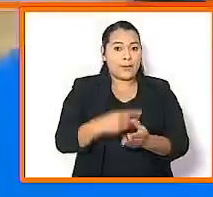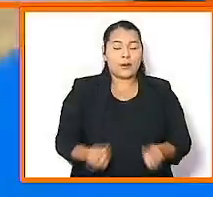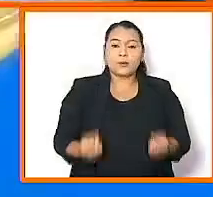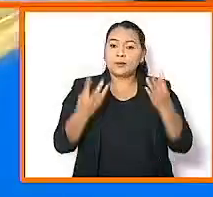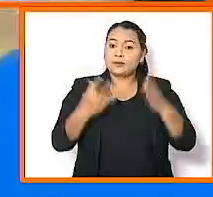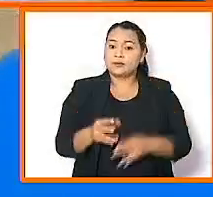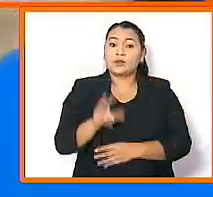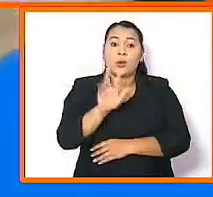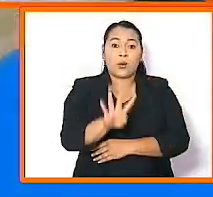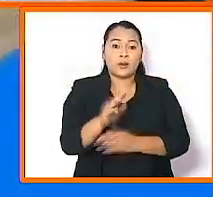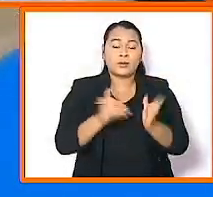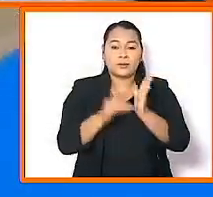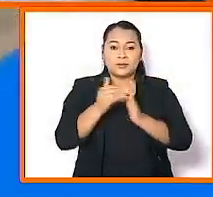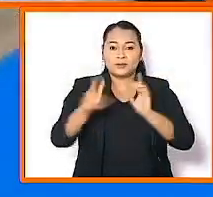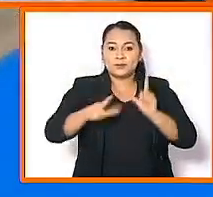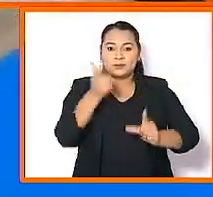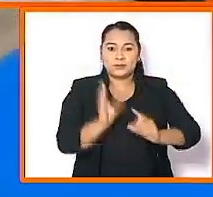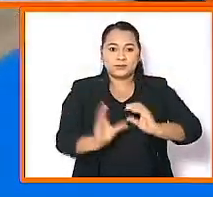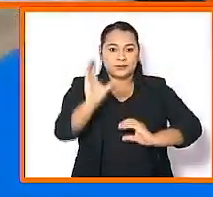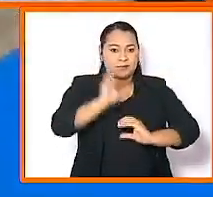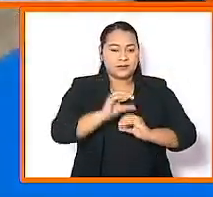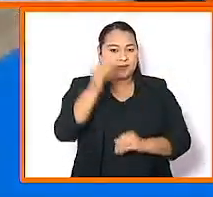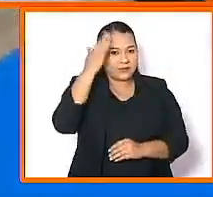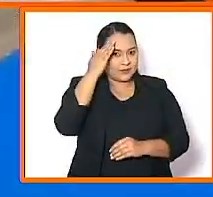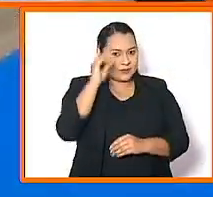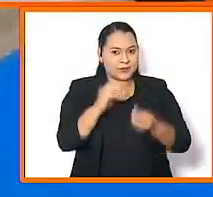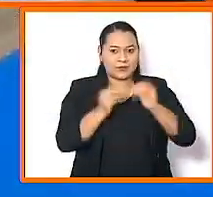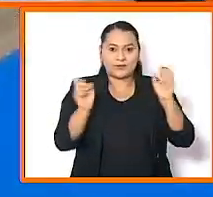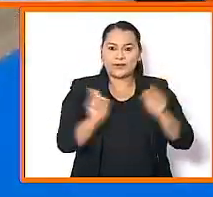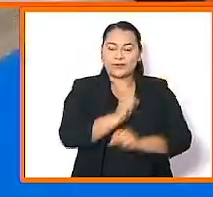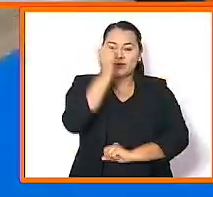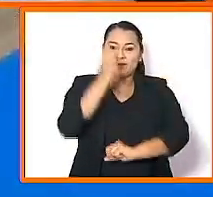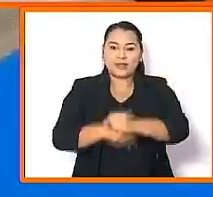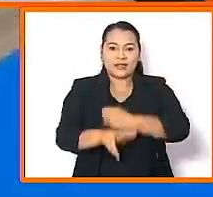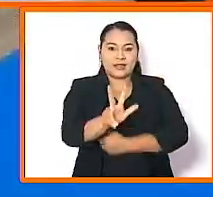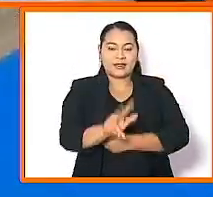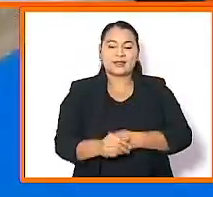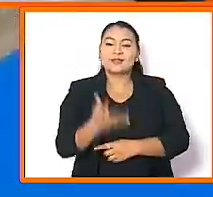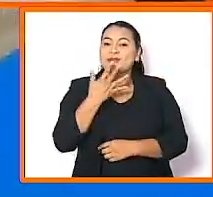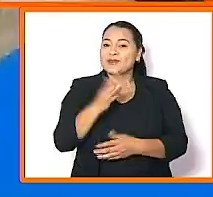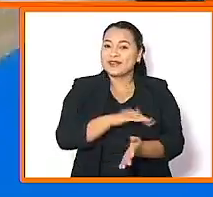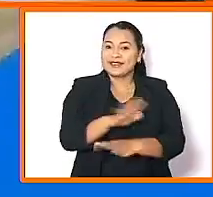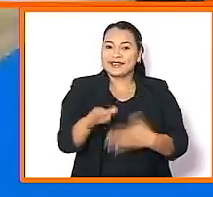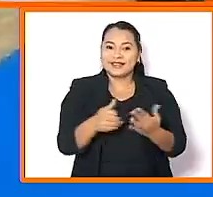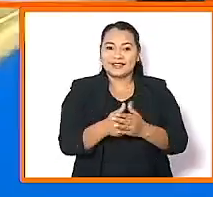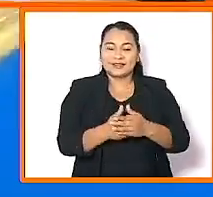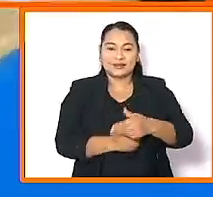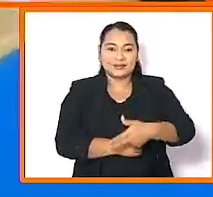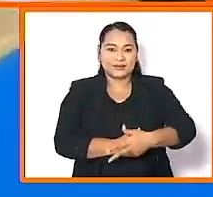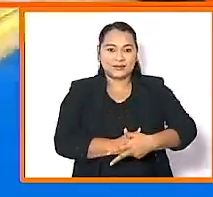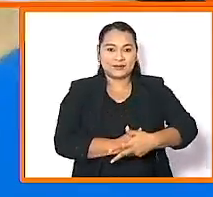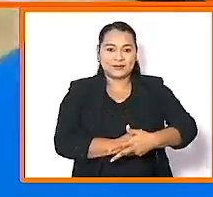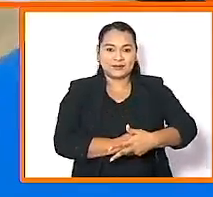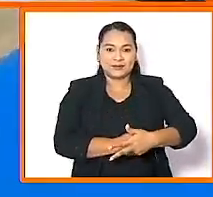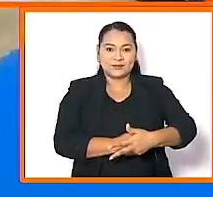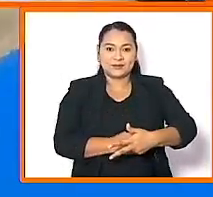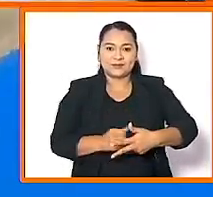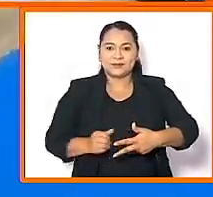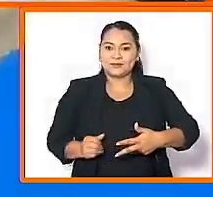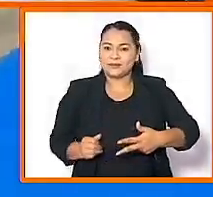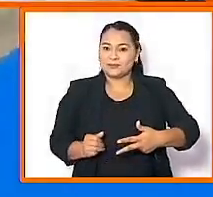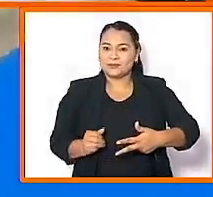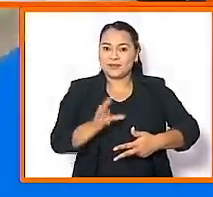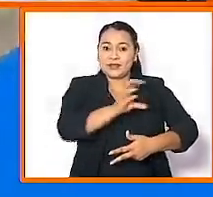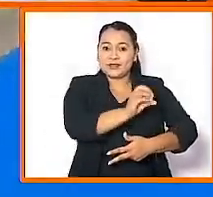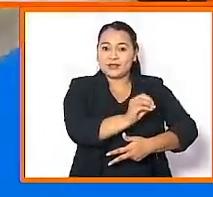jugada doble. El primer dígito favorecido en Pega 3 es suerte. Y este es el